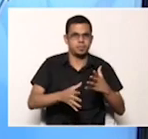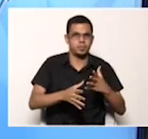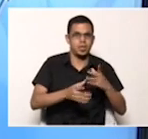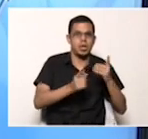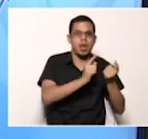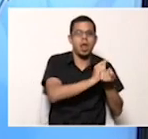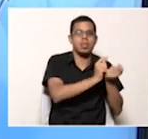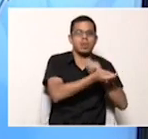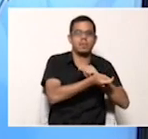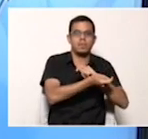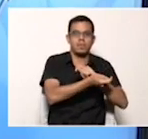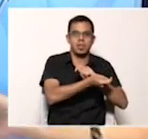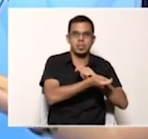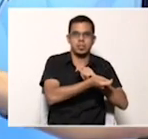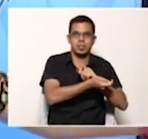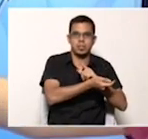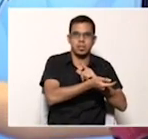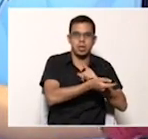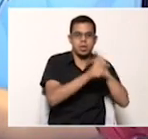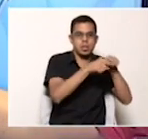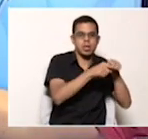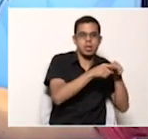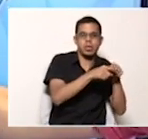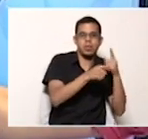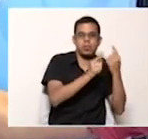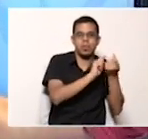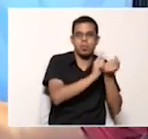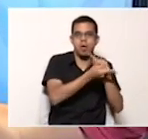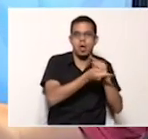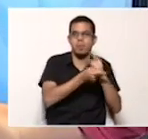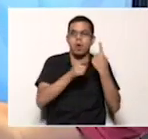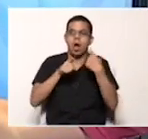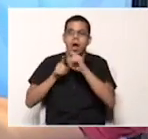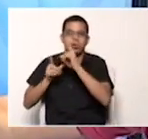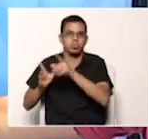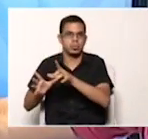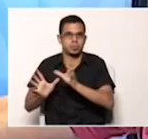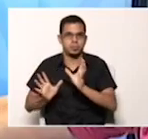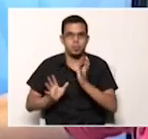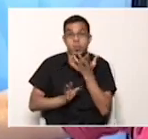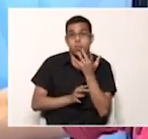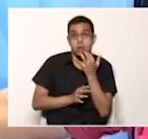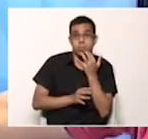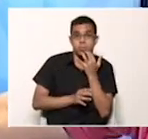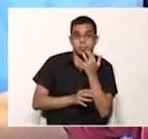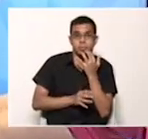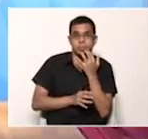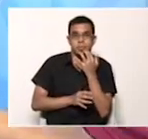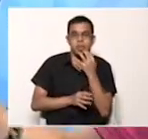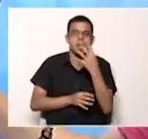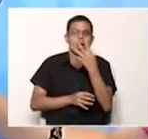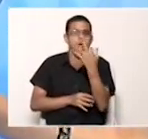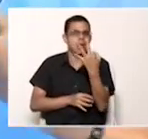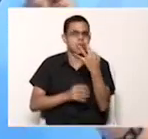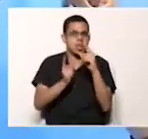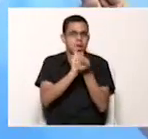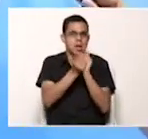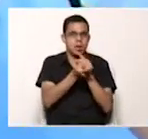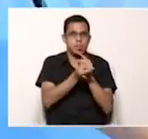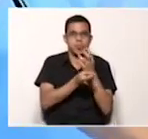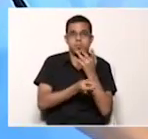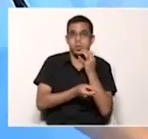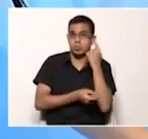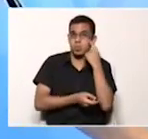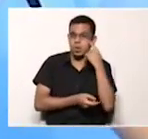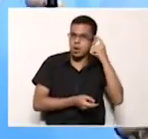cuerpo. Ahora, tenemos los 3 estados de la materia, principalmente. Tenemos 4, pero vamos a hablar del sólido, líquido